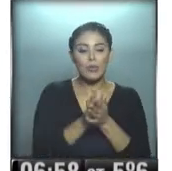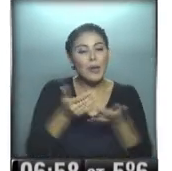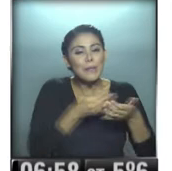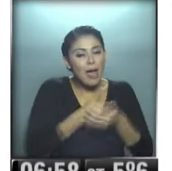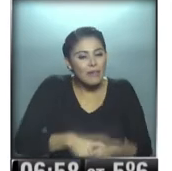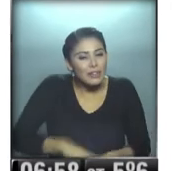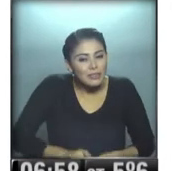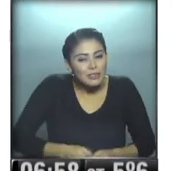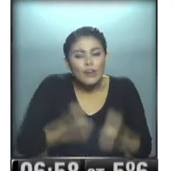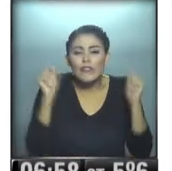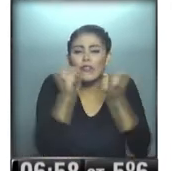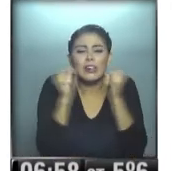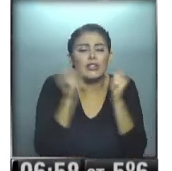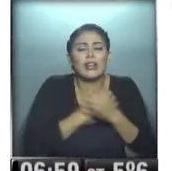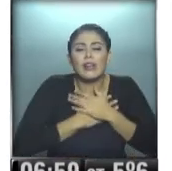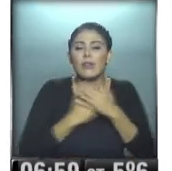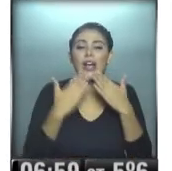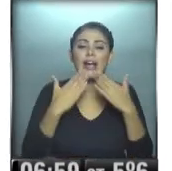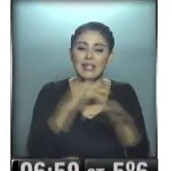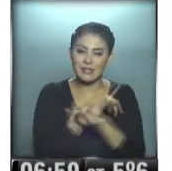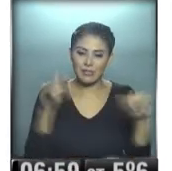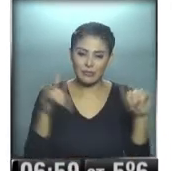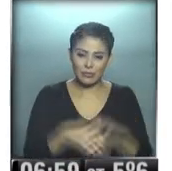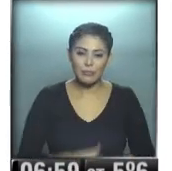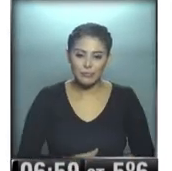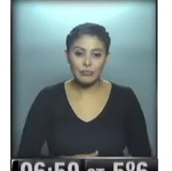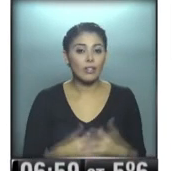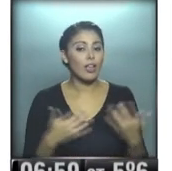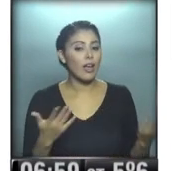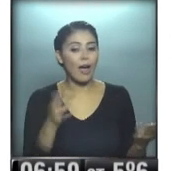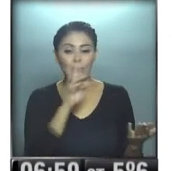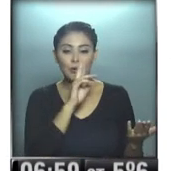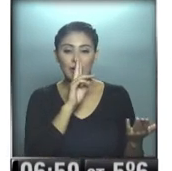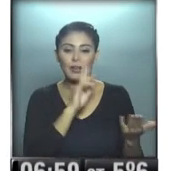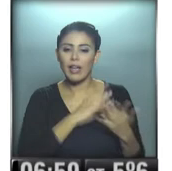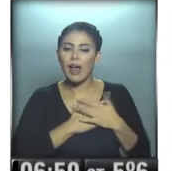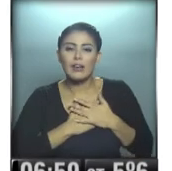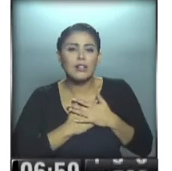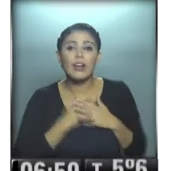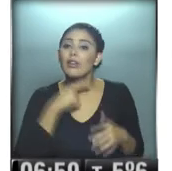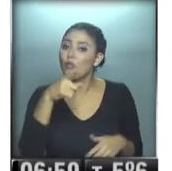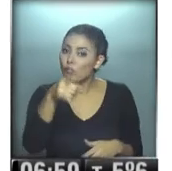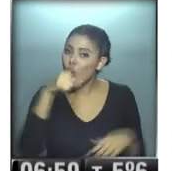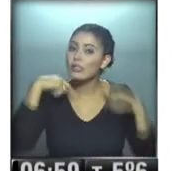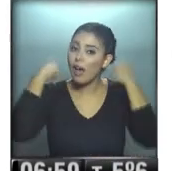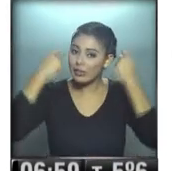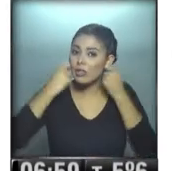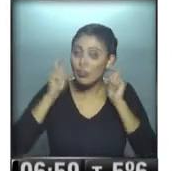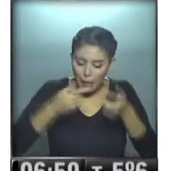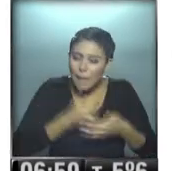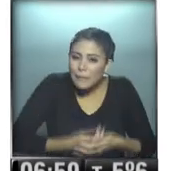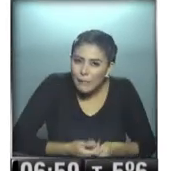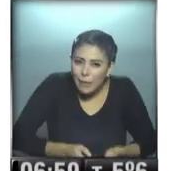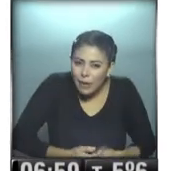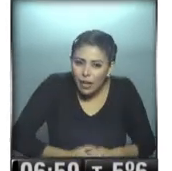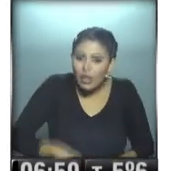con un poco de frío, te queremos y gracias por la info. Ay, Eliana querida, cómo de abrigada te quiero a vos y a tu bebito